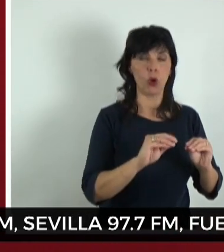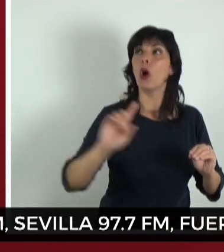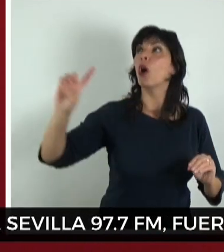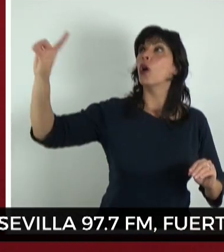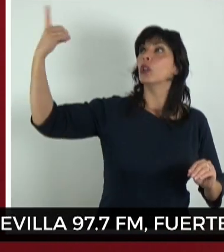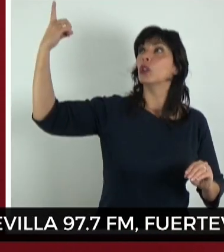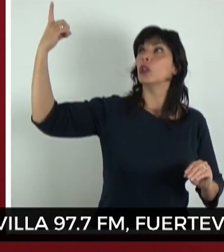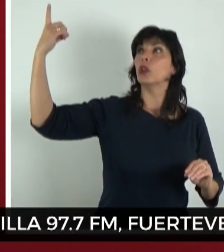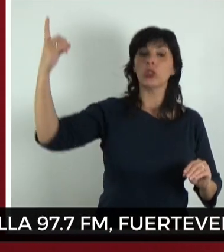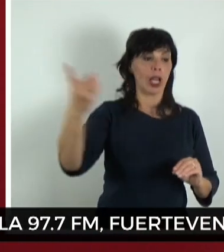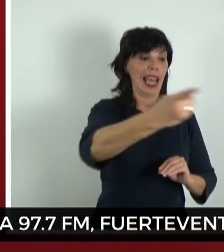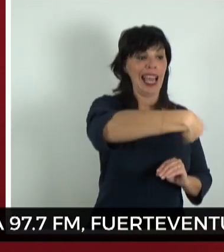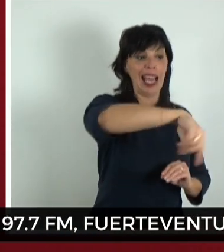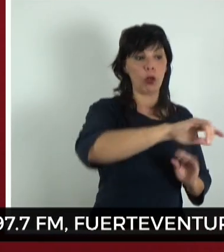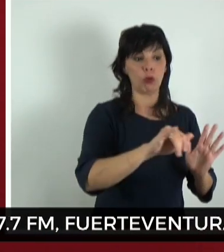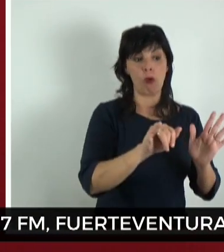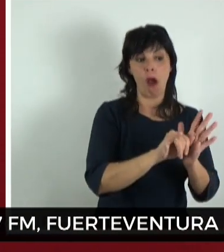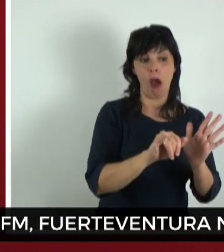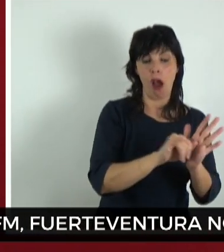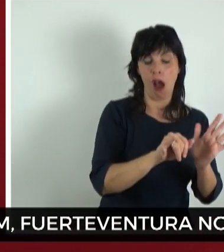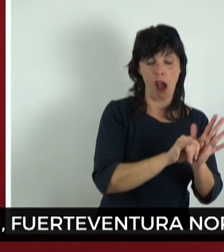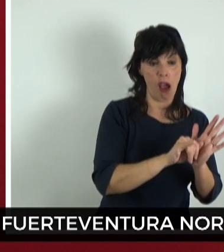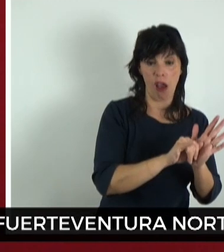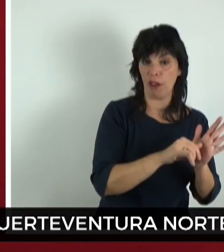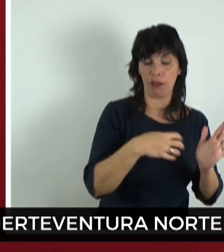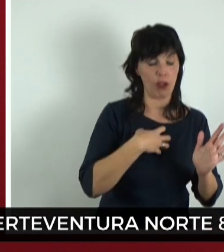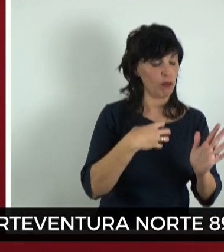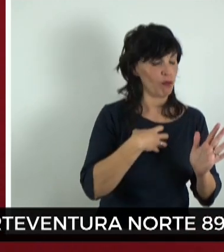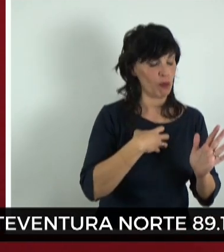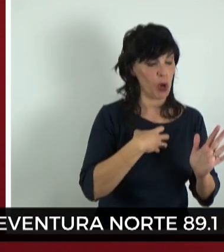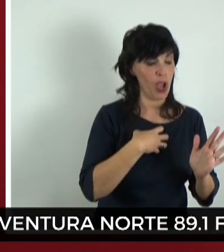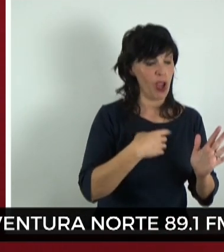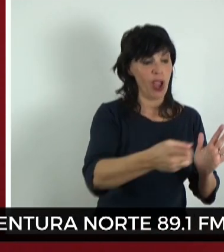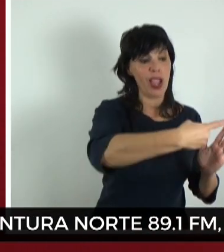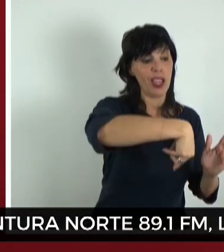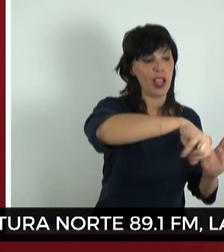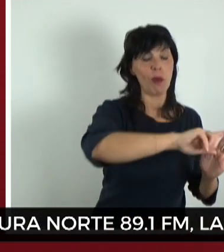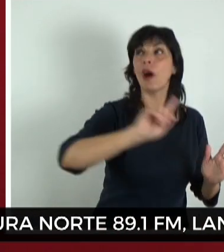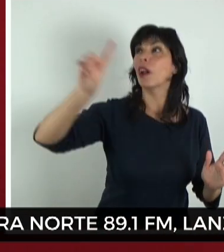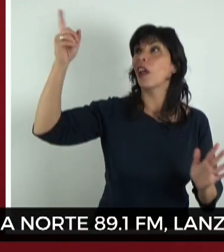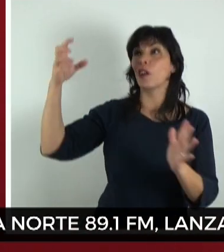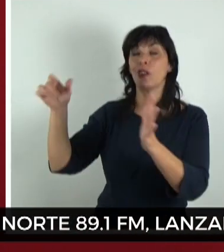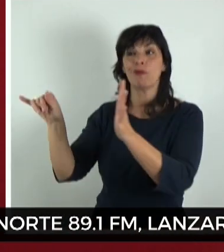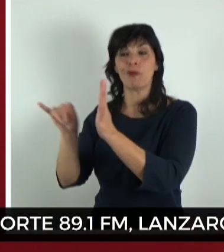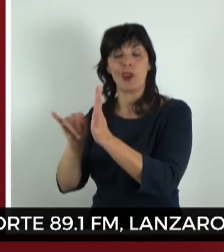acercar y el hombre que no quiso acercarse, tienen